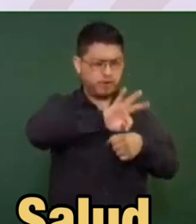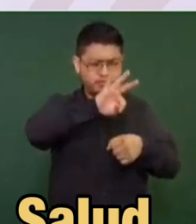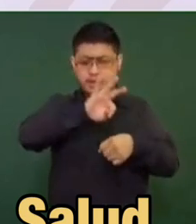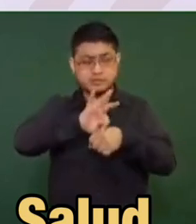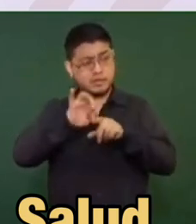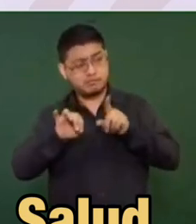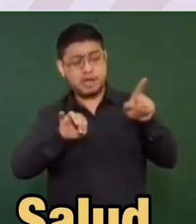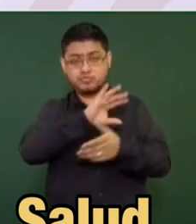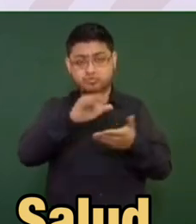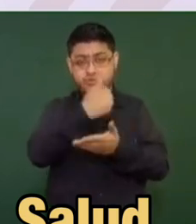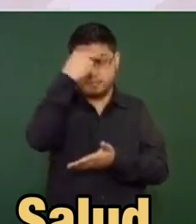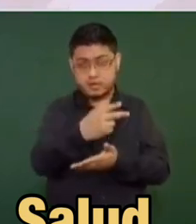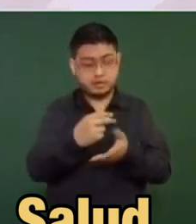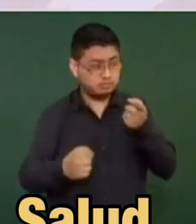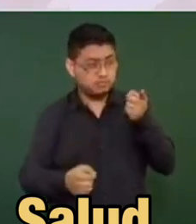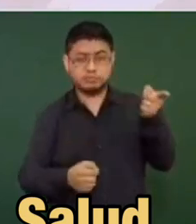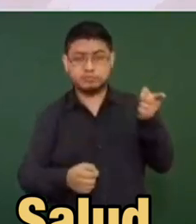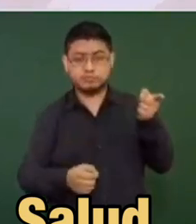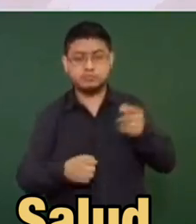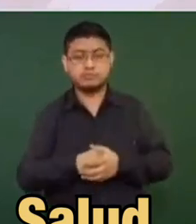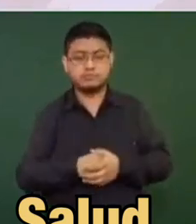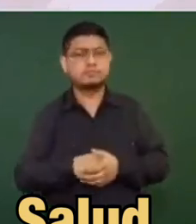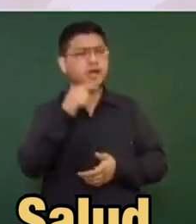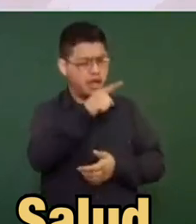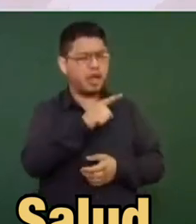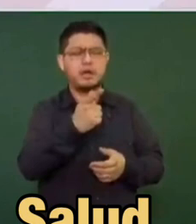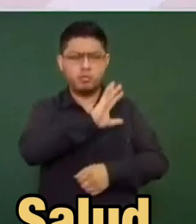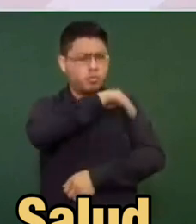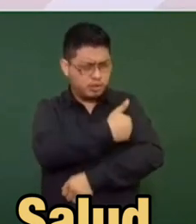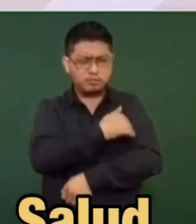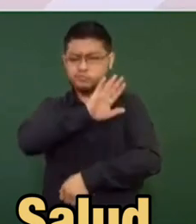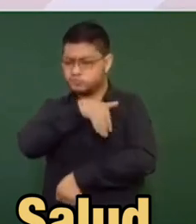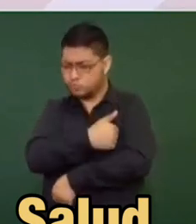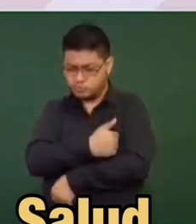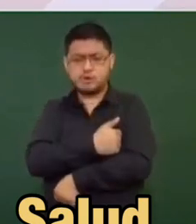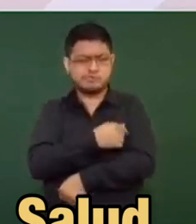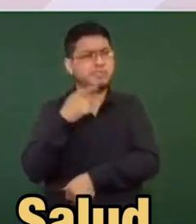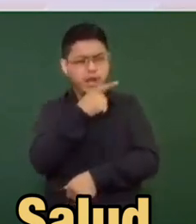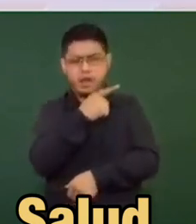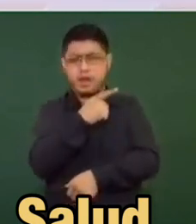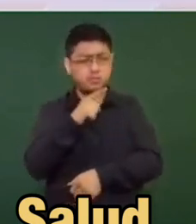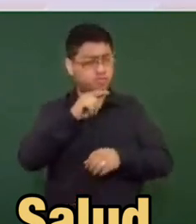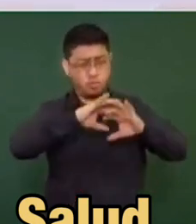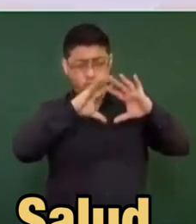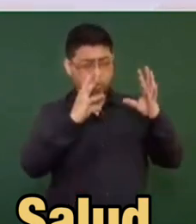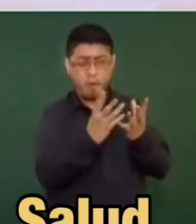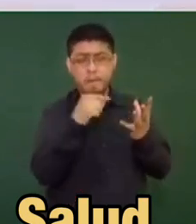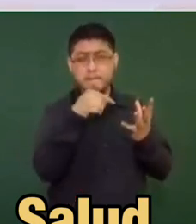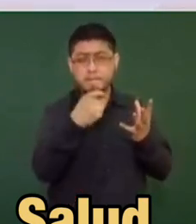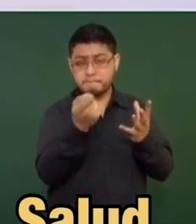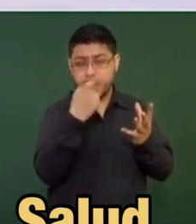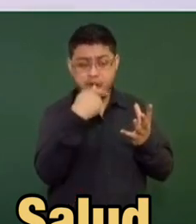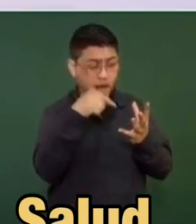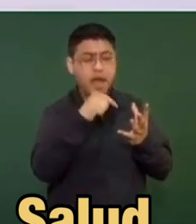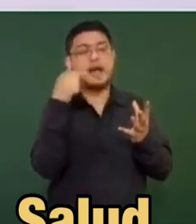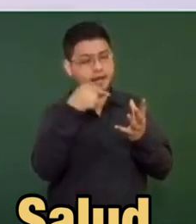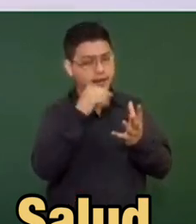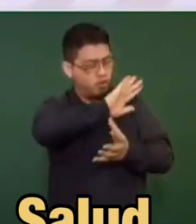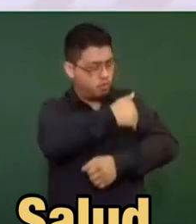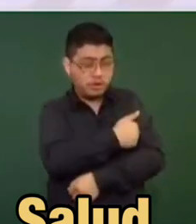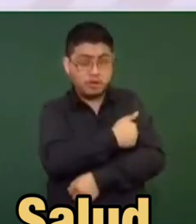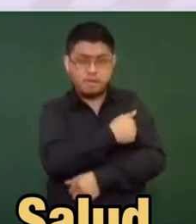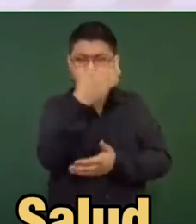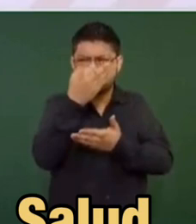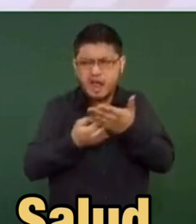México donde van a guardarse, se van a tener todos los medicamentos, todos. No va a faltar